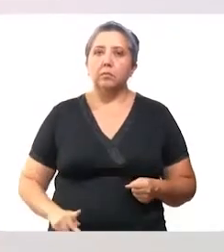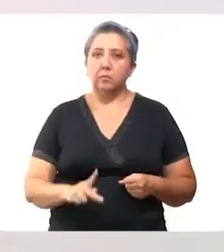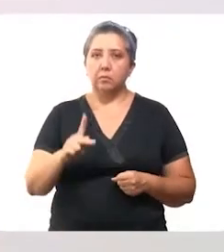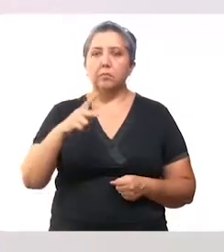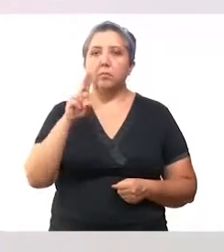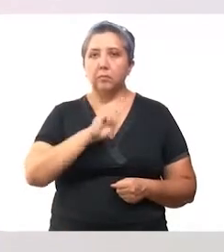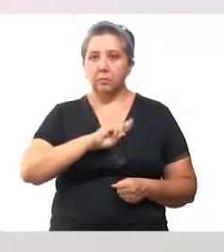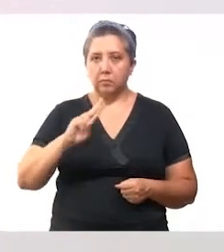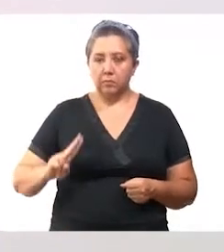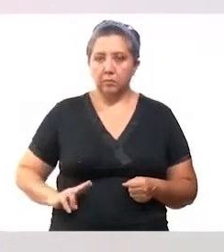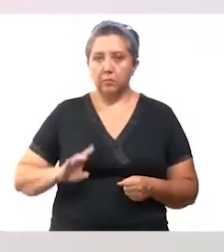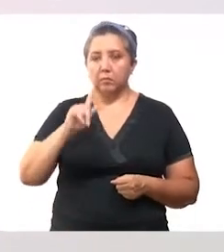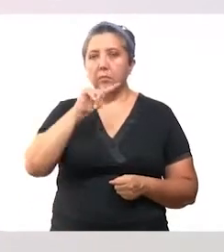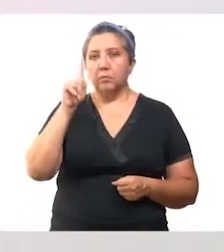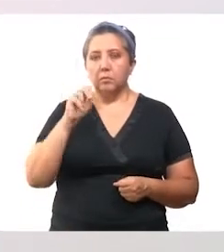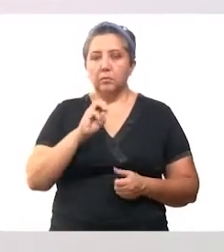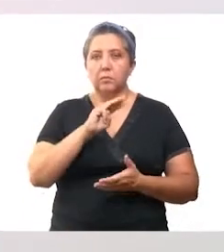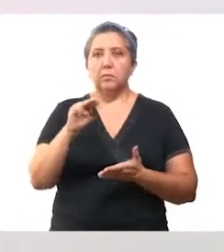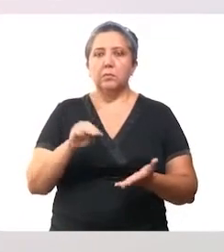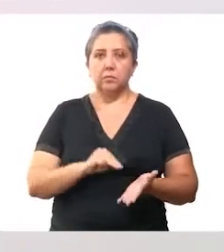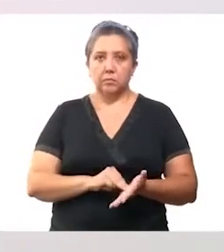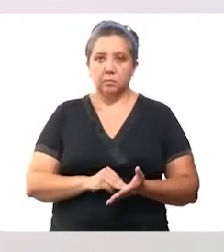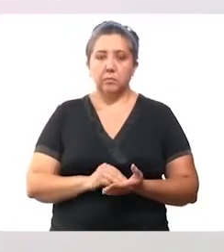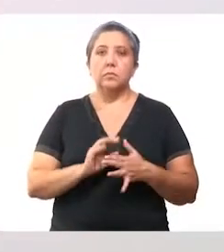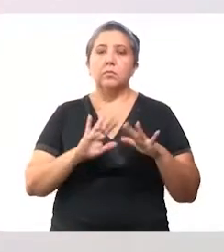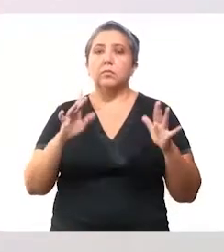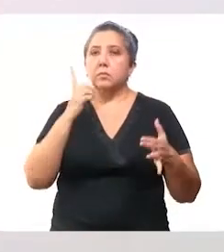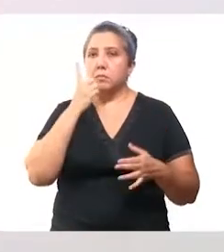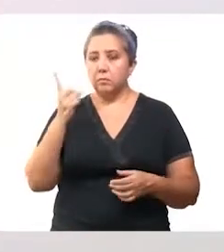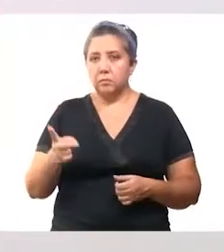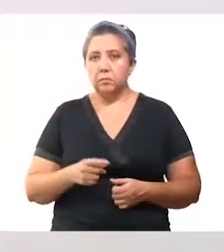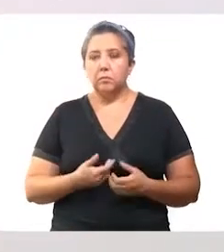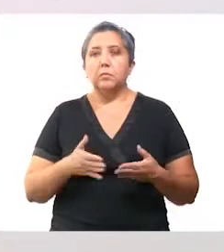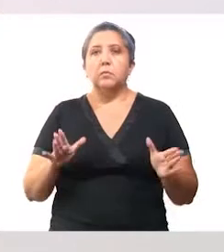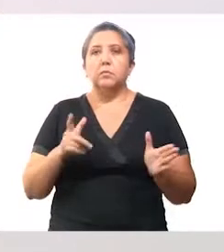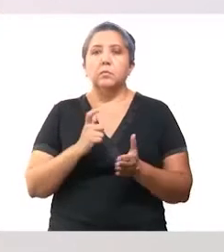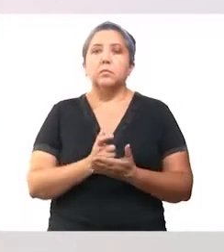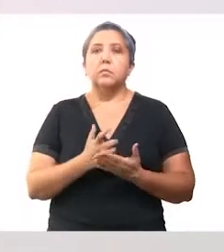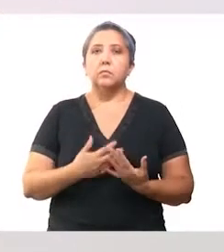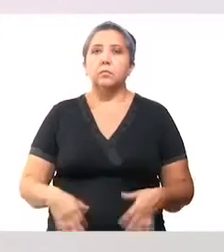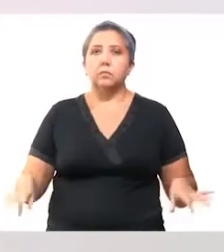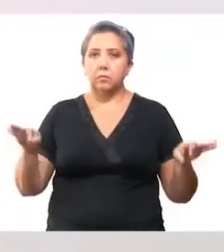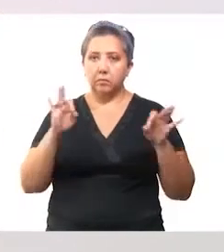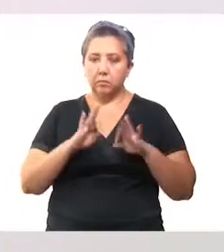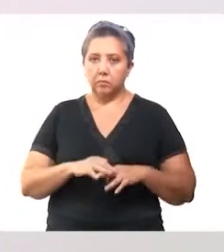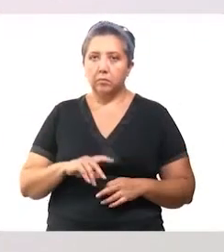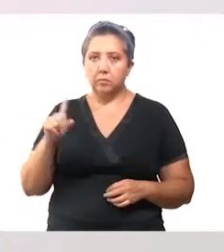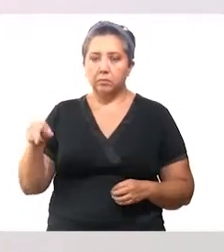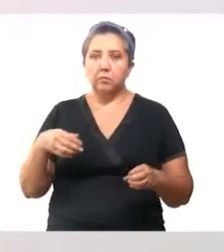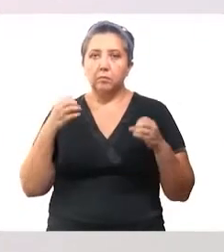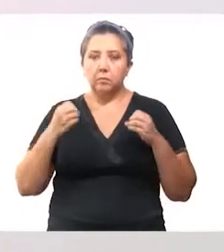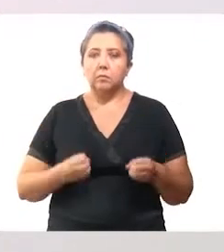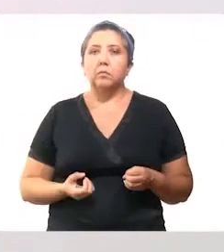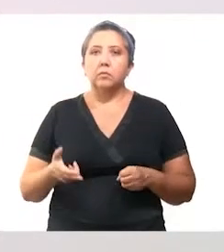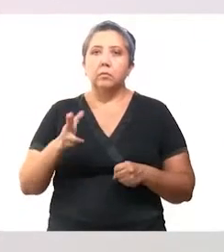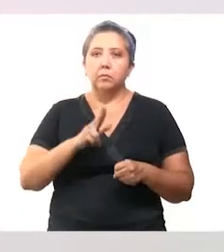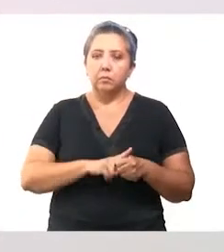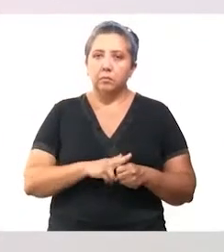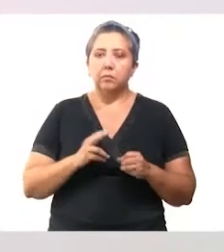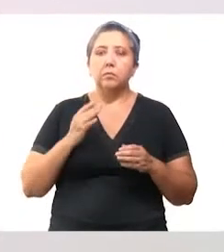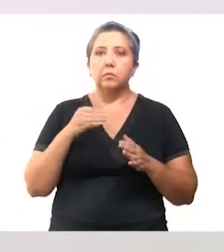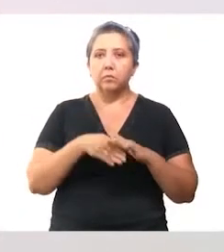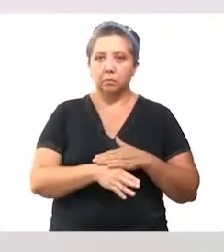municipios de Humán, Butzós y Mérida. Como se ha señalado, en la reapertura económica, los datos más importantes son la